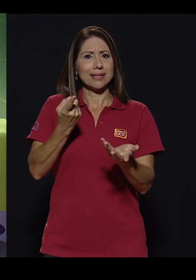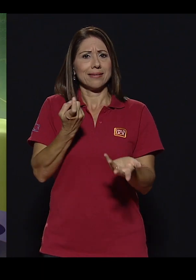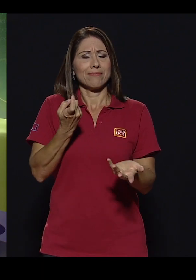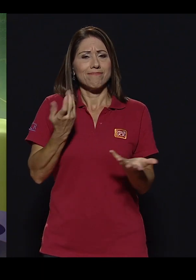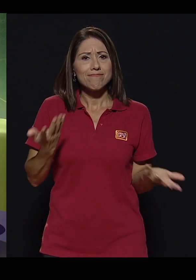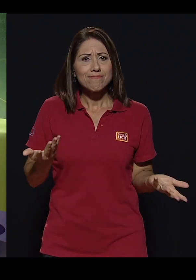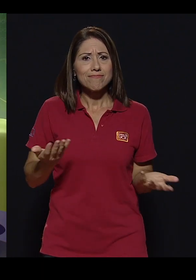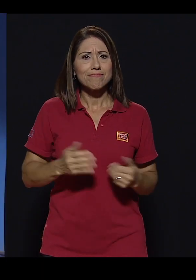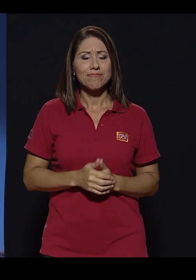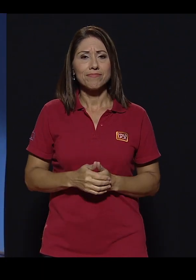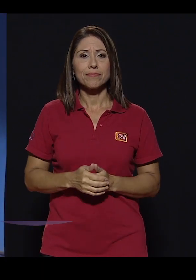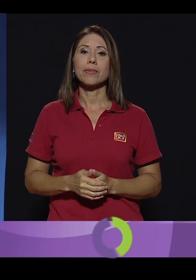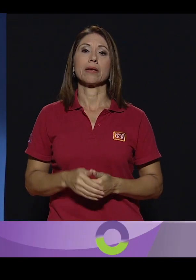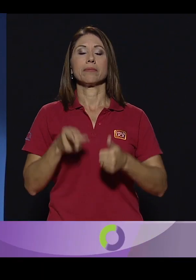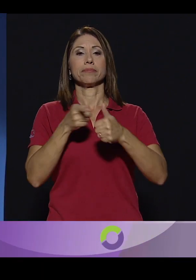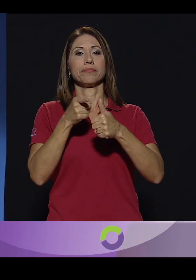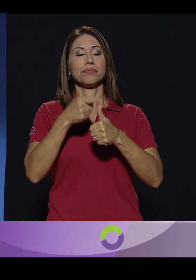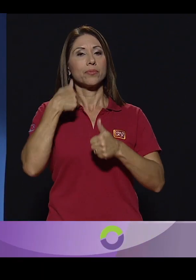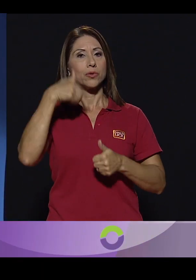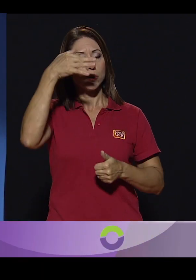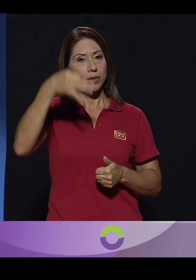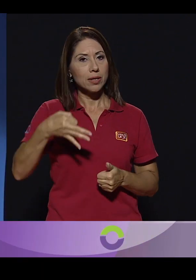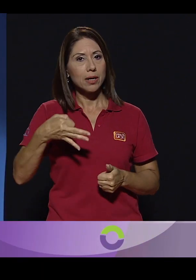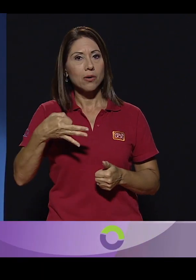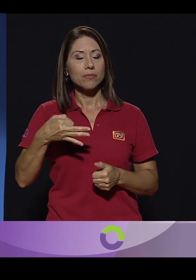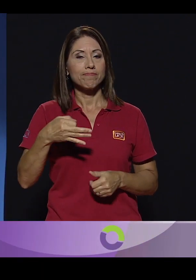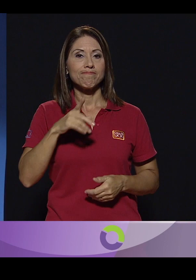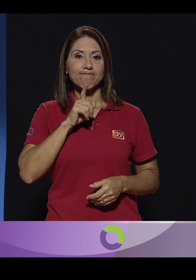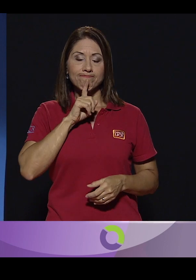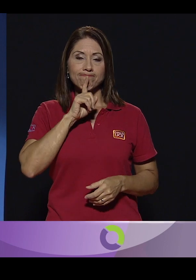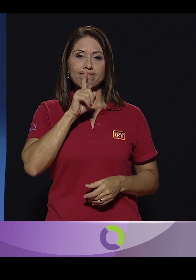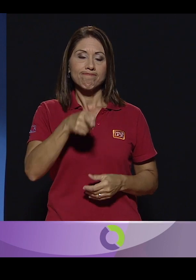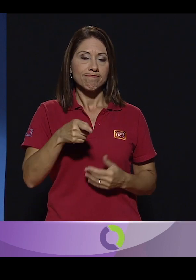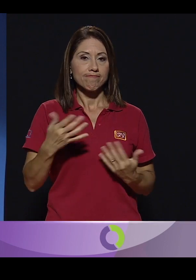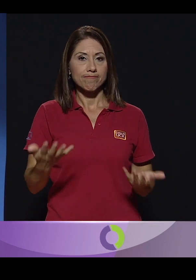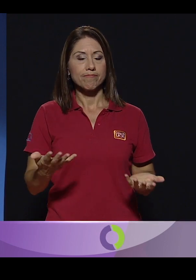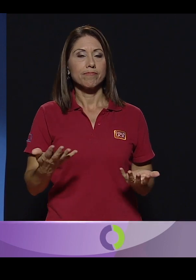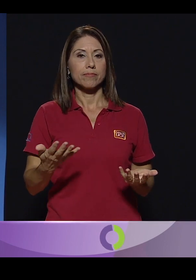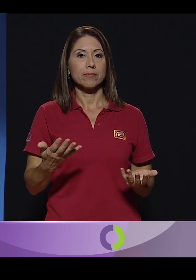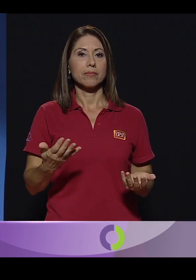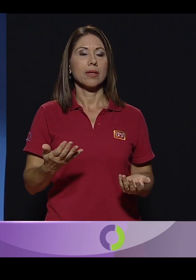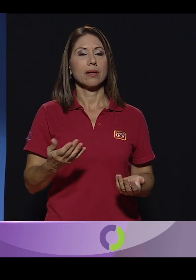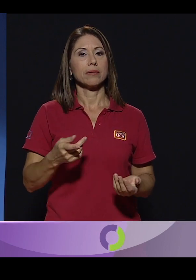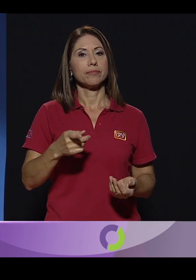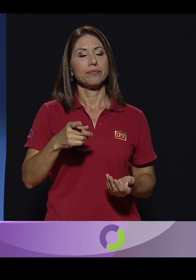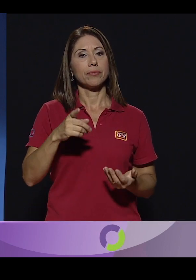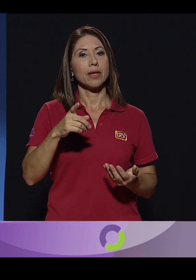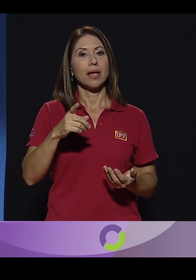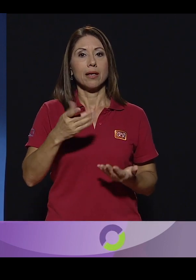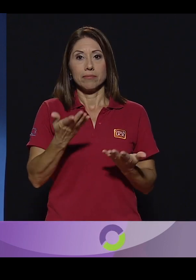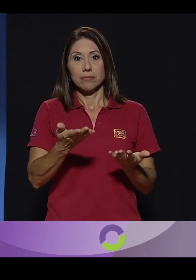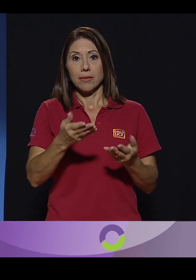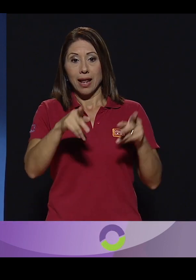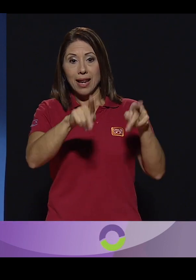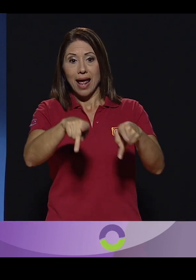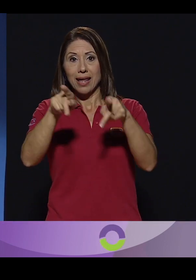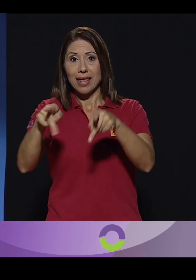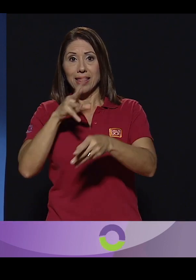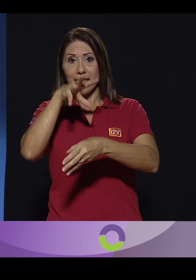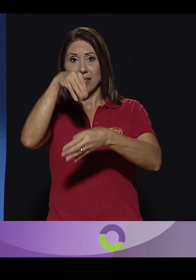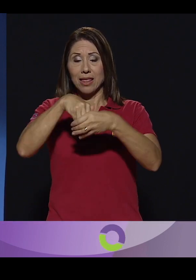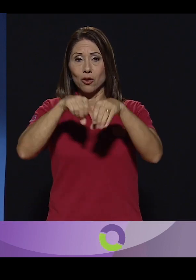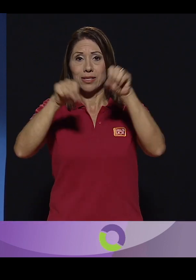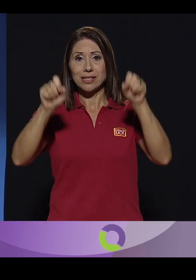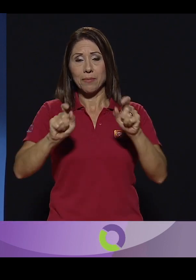todavía ágil bueno una es que creo que realmente ha habido que hacer de conocimiento de la gente que está